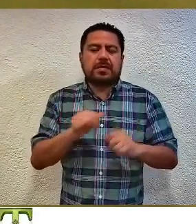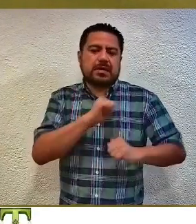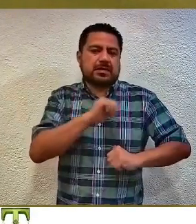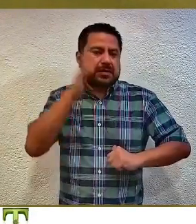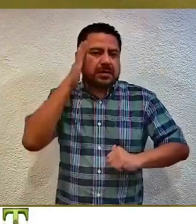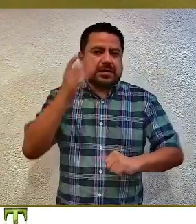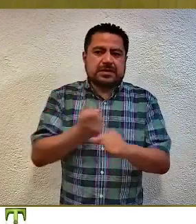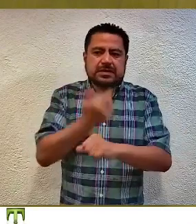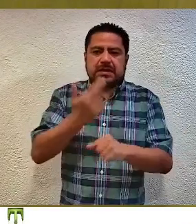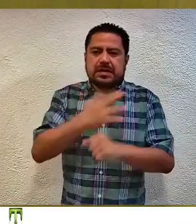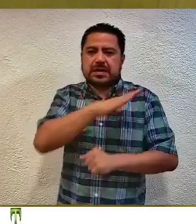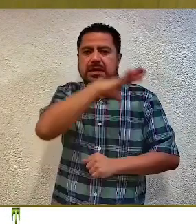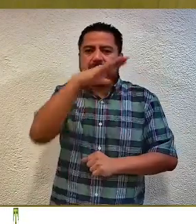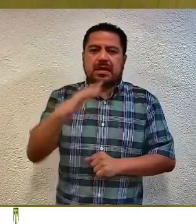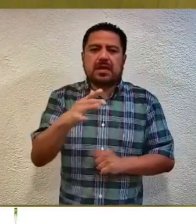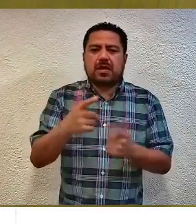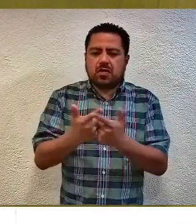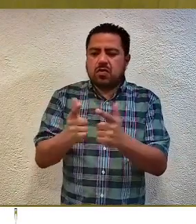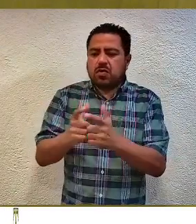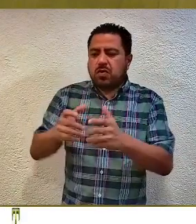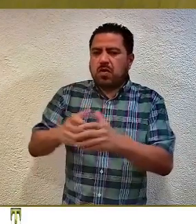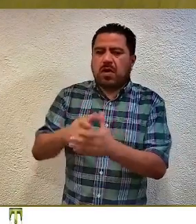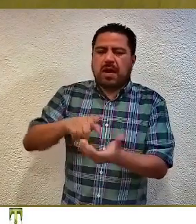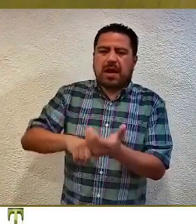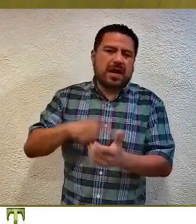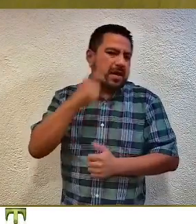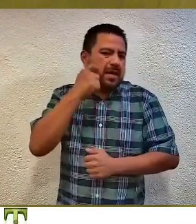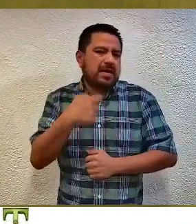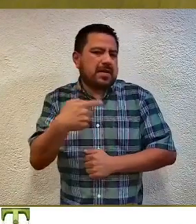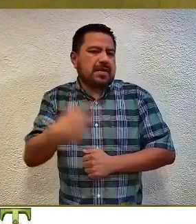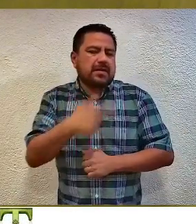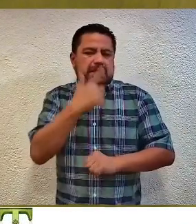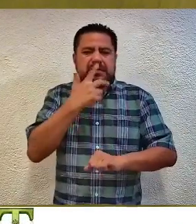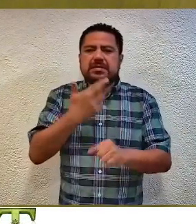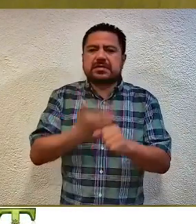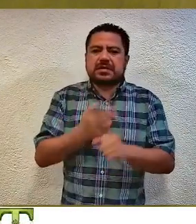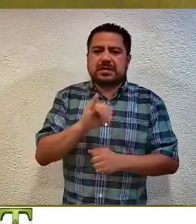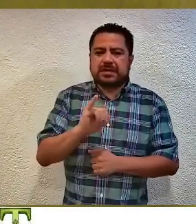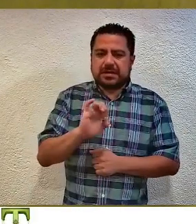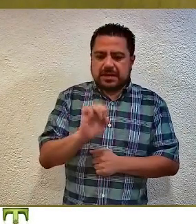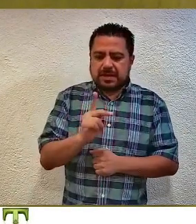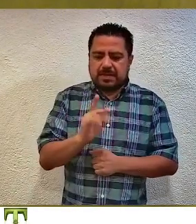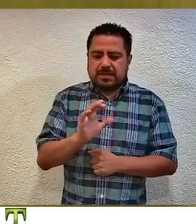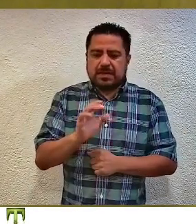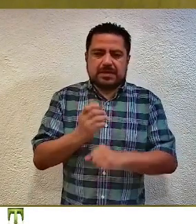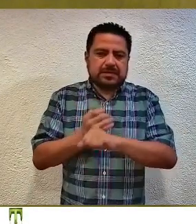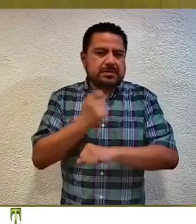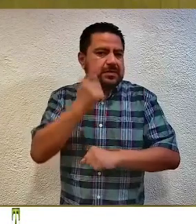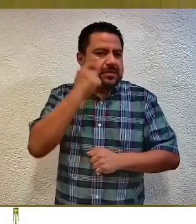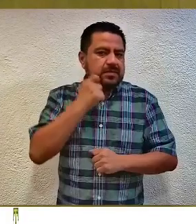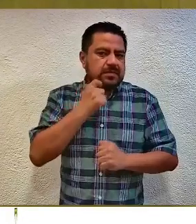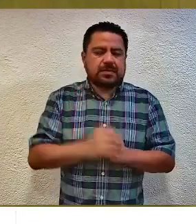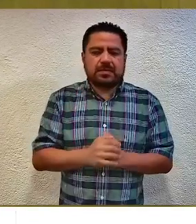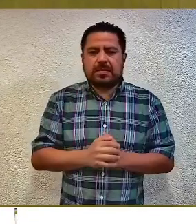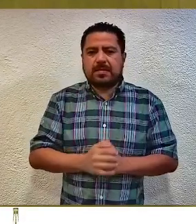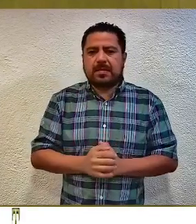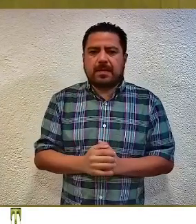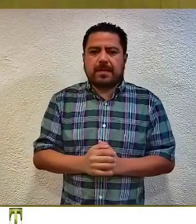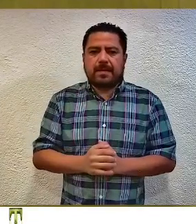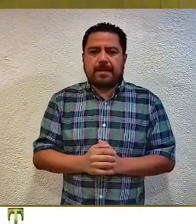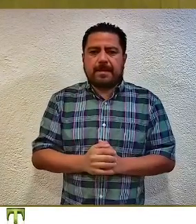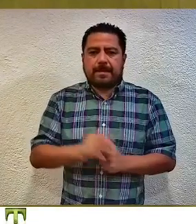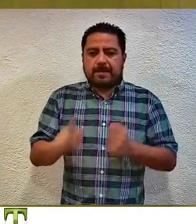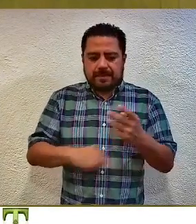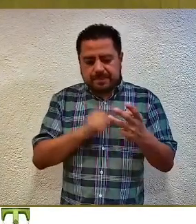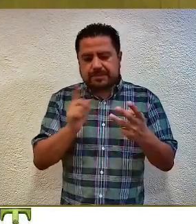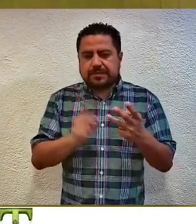la Secretaría General del Partido Movimiento Laborista Guerrero, la autoridad responsable del Instituto Electoral y de Participación Ciudadana del Estado de Guerrero. En